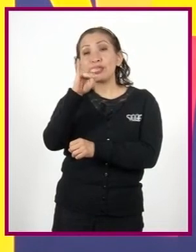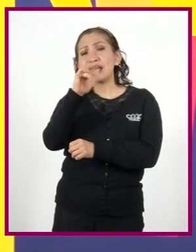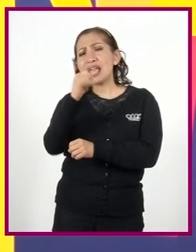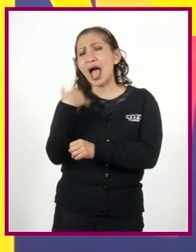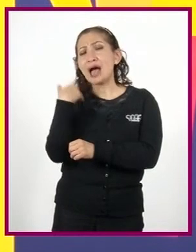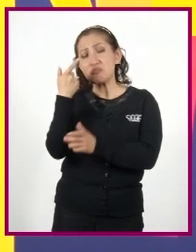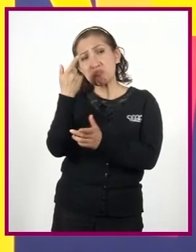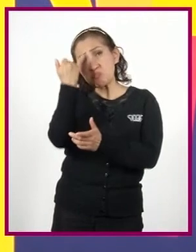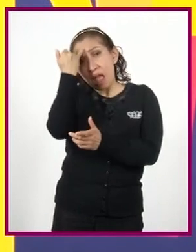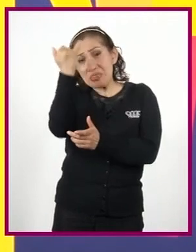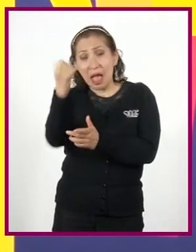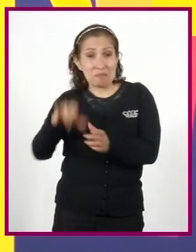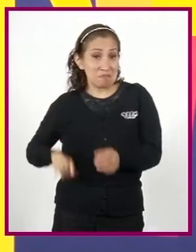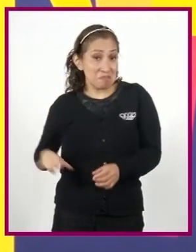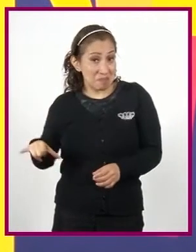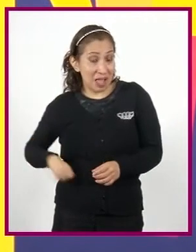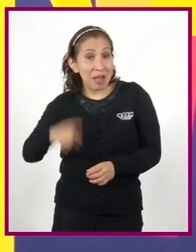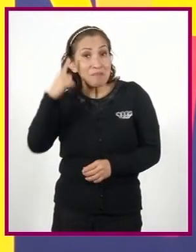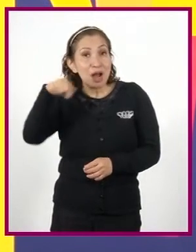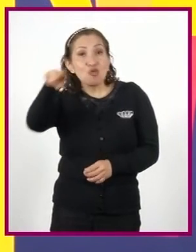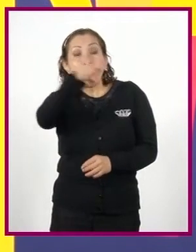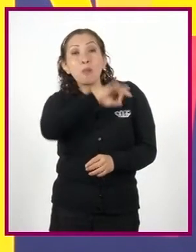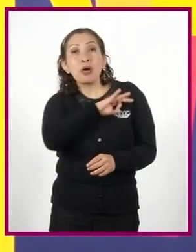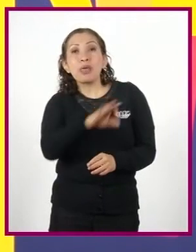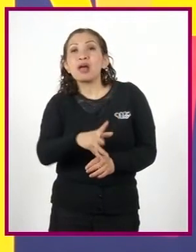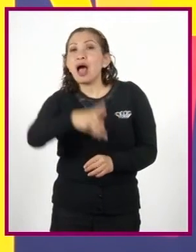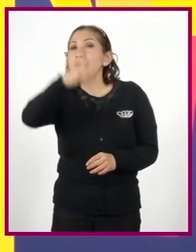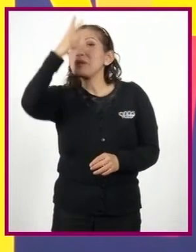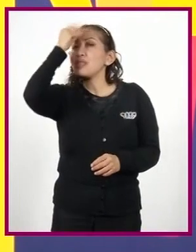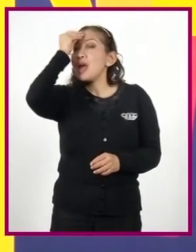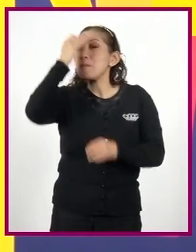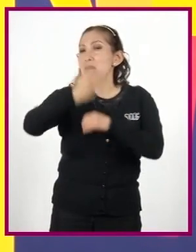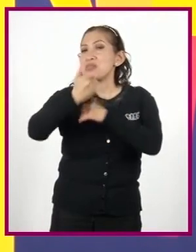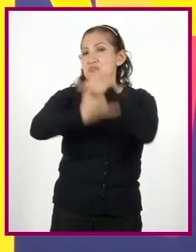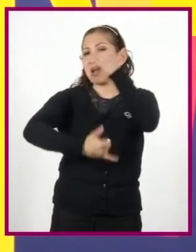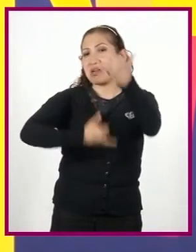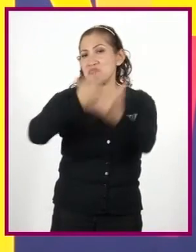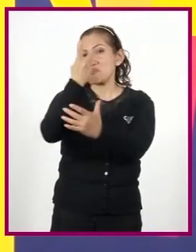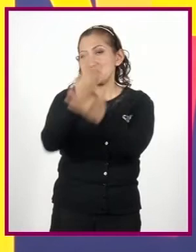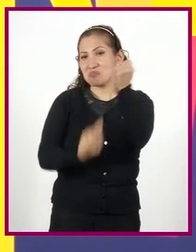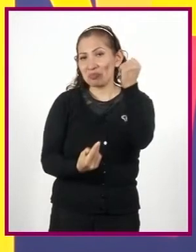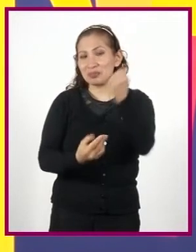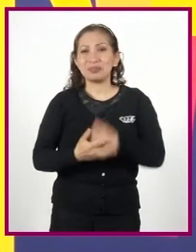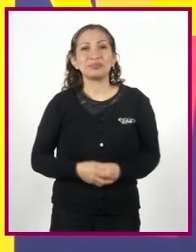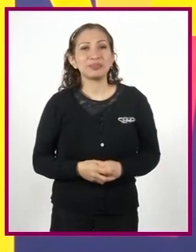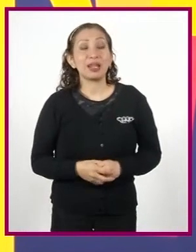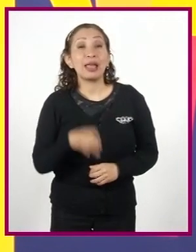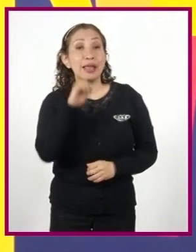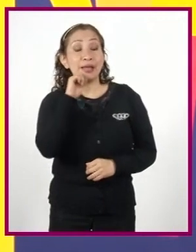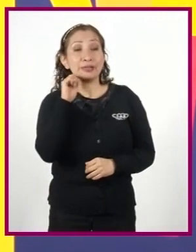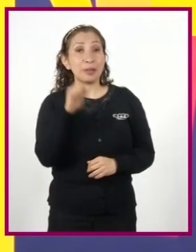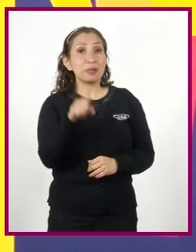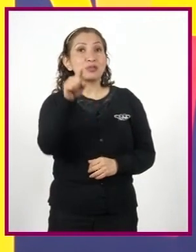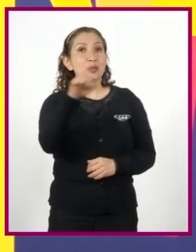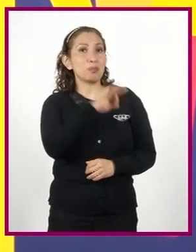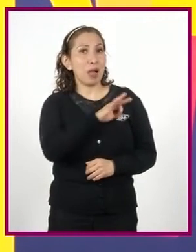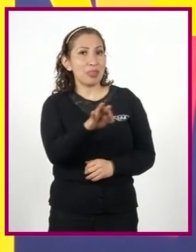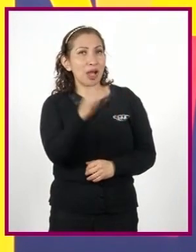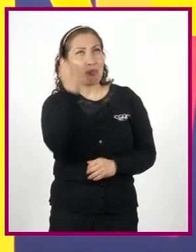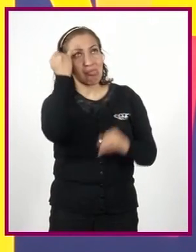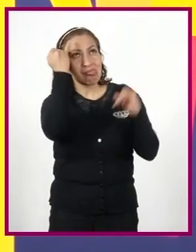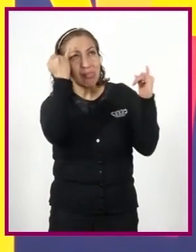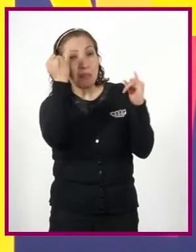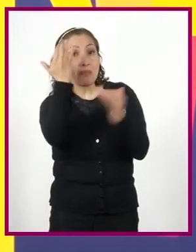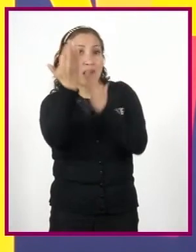una propuesta interesante con la que podamos aprender mientras jugamos. Además, puede ser una